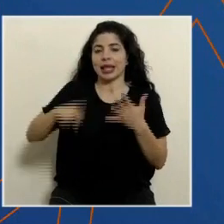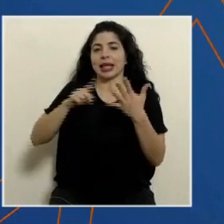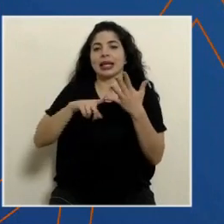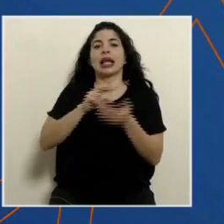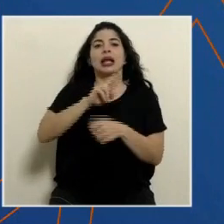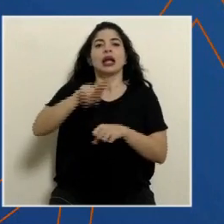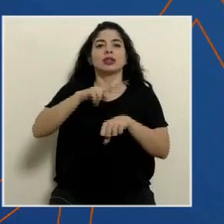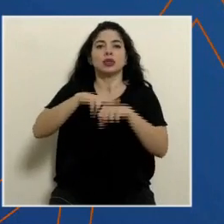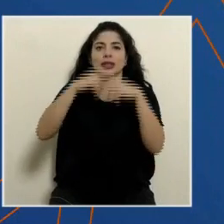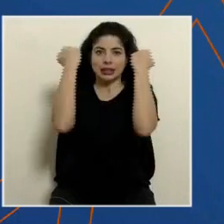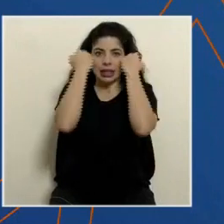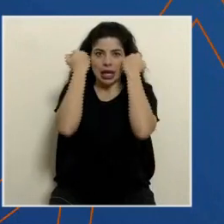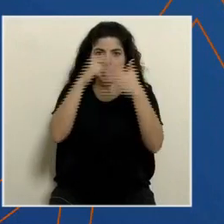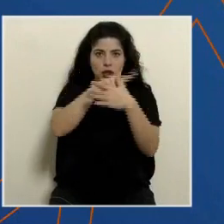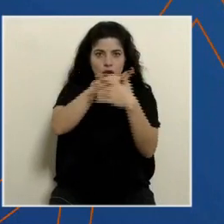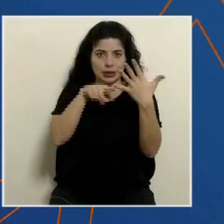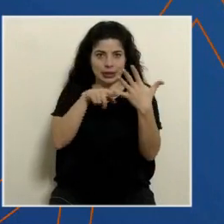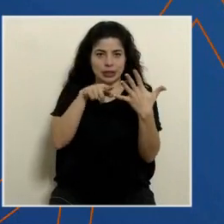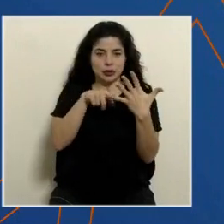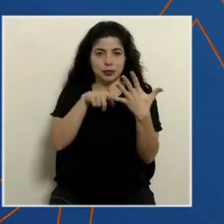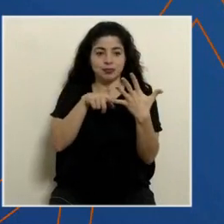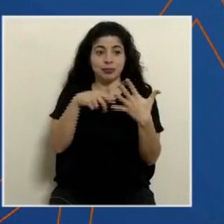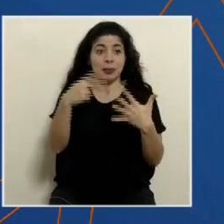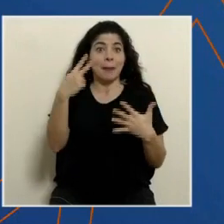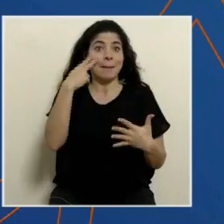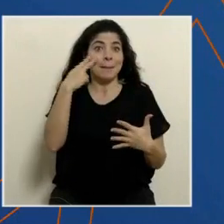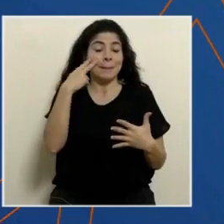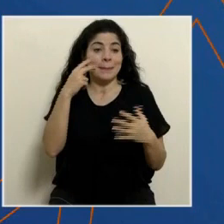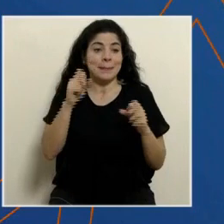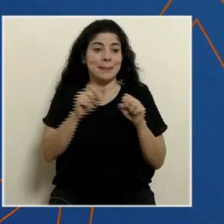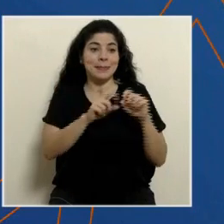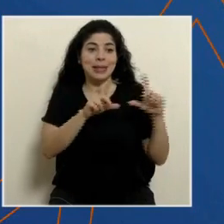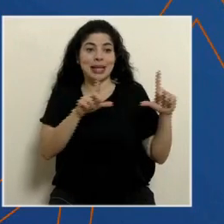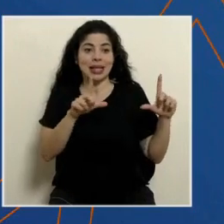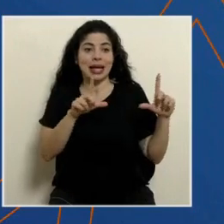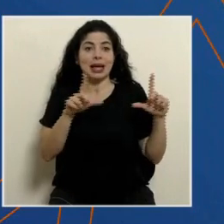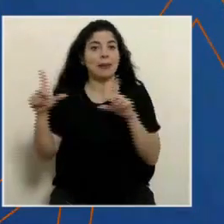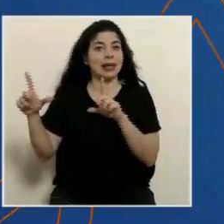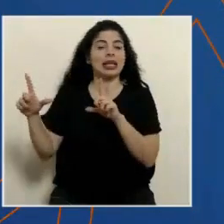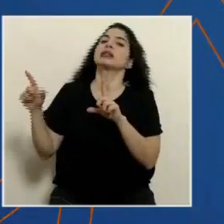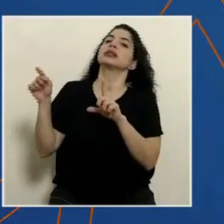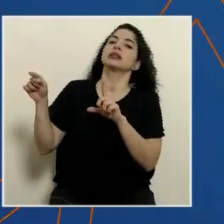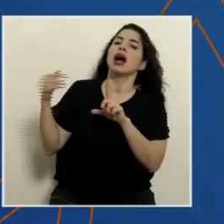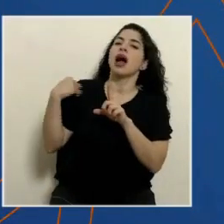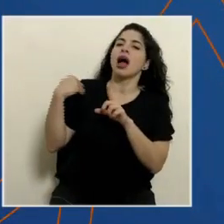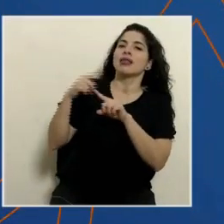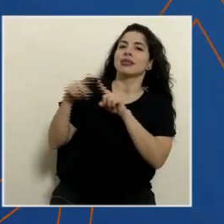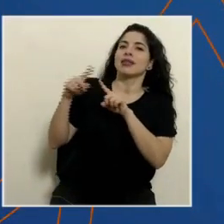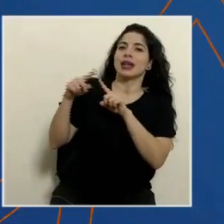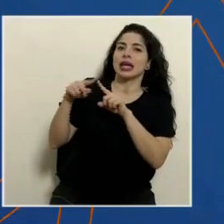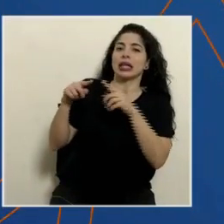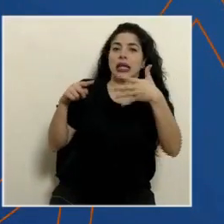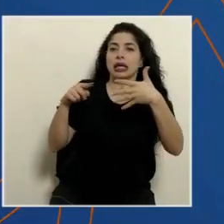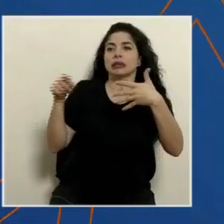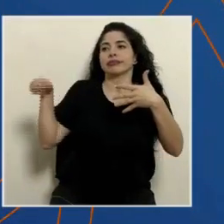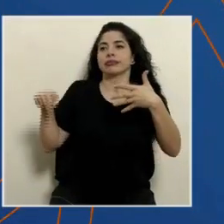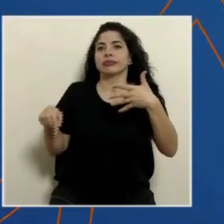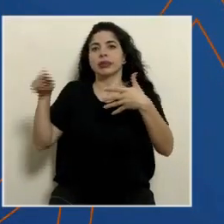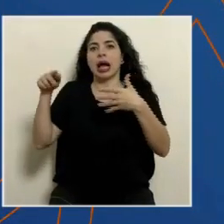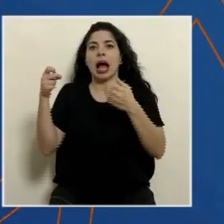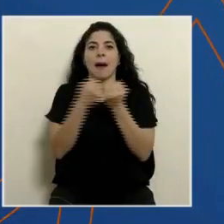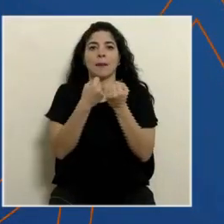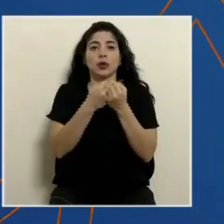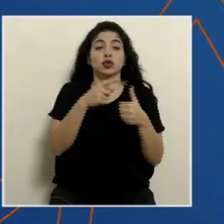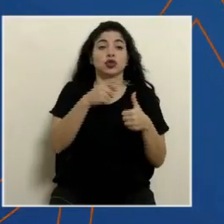Nacional Psiquiátrico. Como ven en la pantalla, hay diferentes centros que están apoyando. El